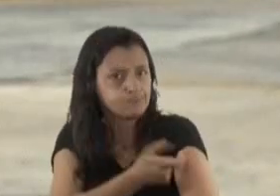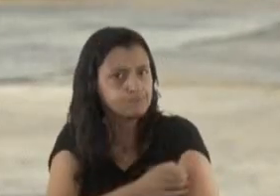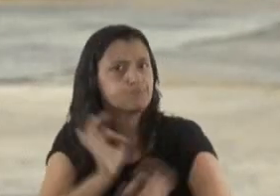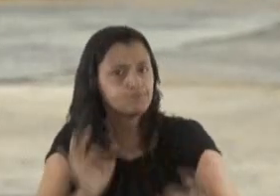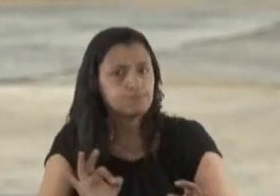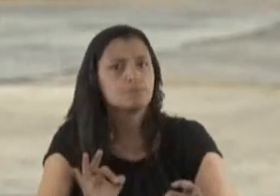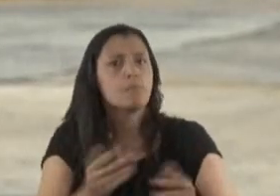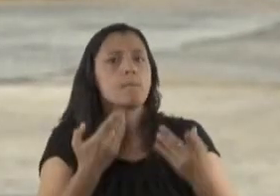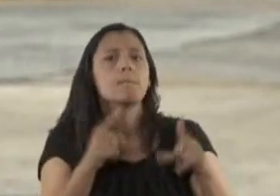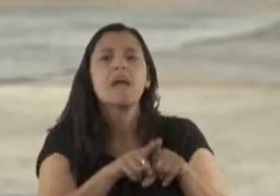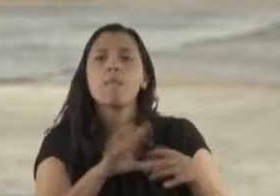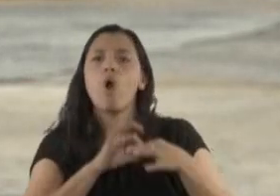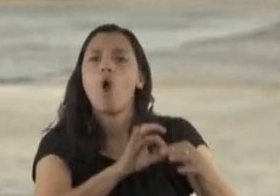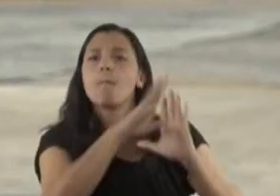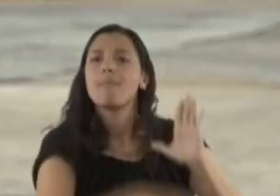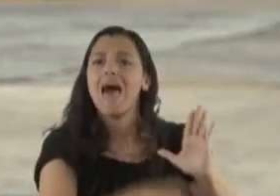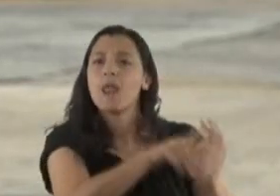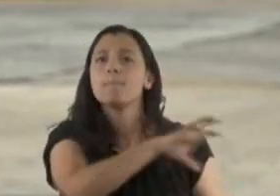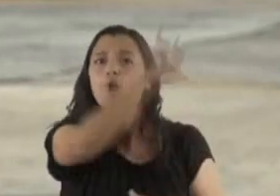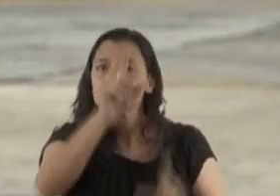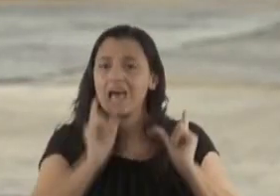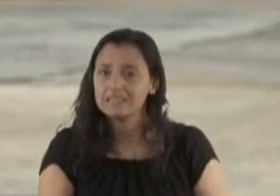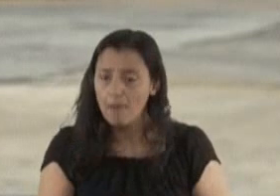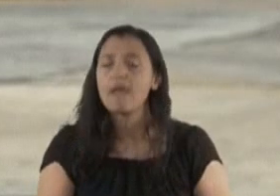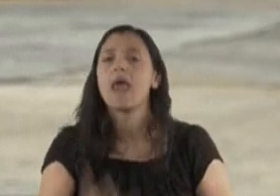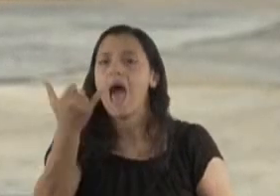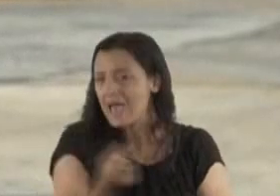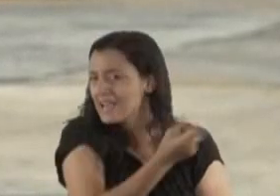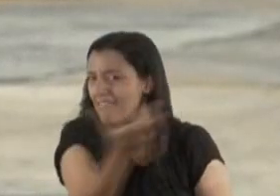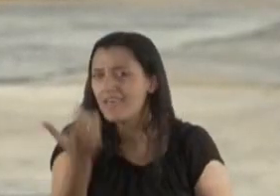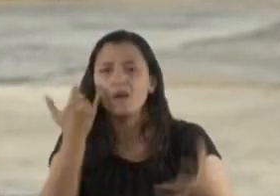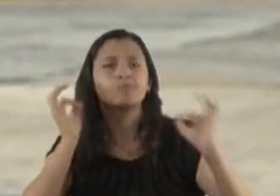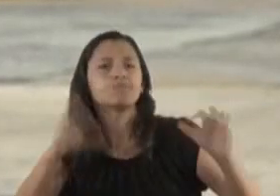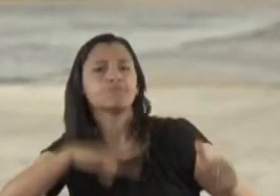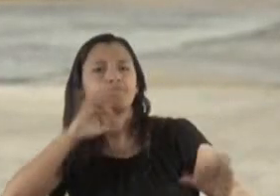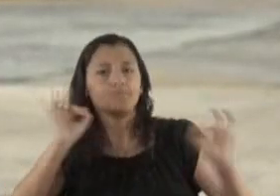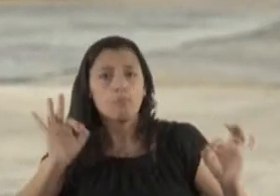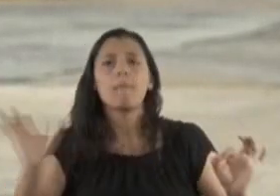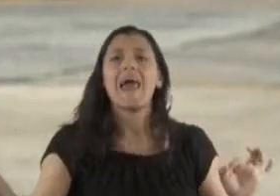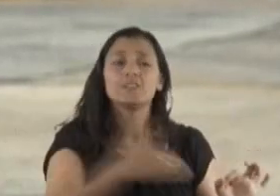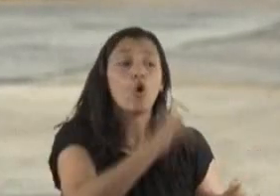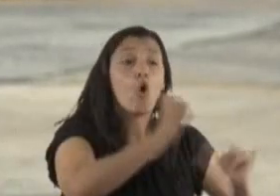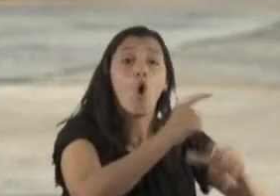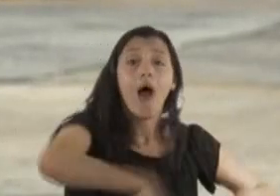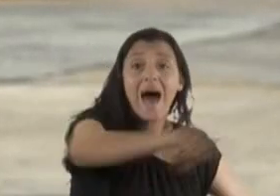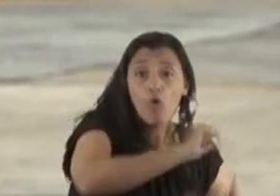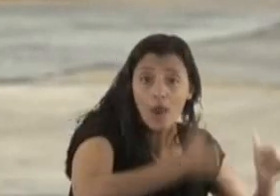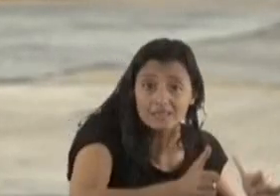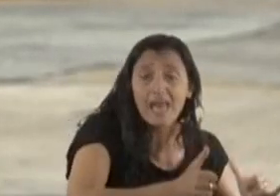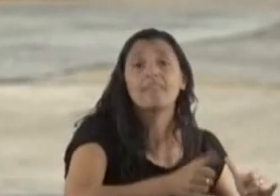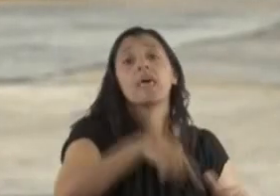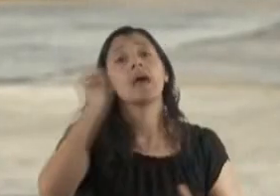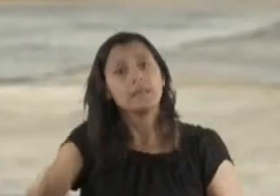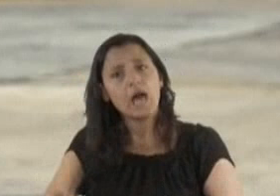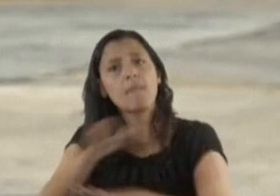los planes provinciales y los stock de vacunas en las provincias tienen los stock de vacunas para vacunar adolescentes con esquema completo